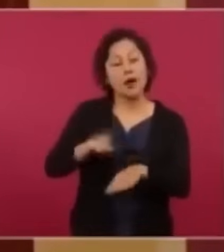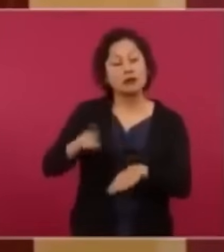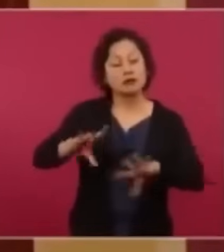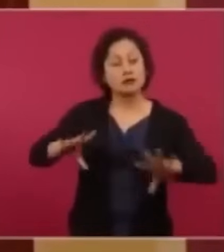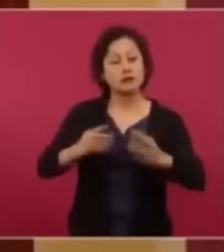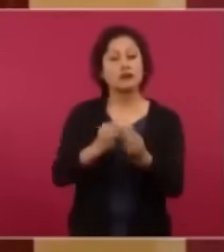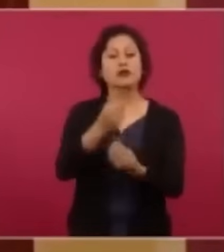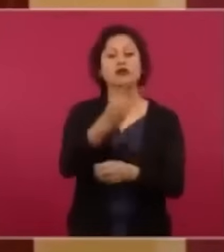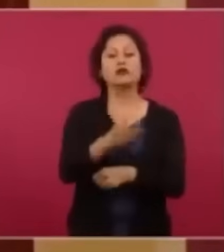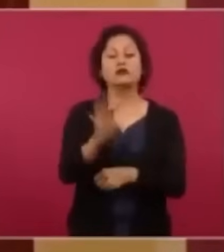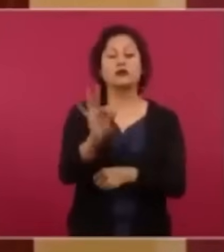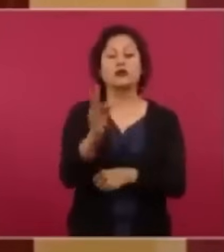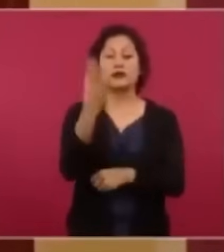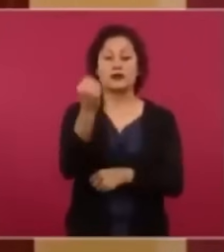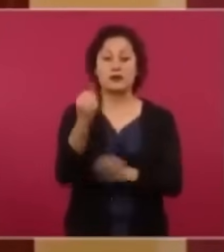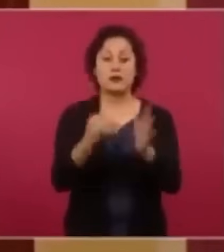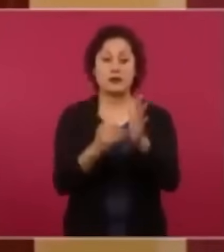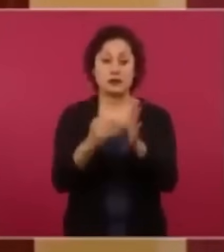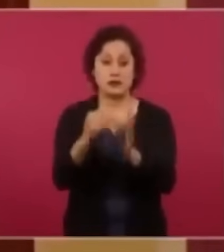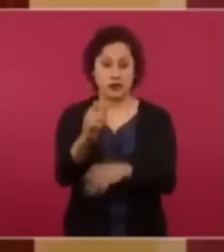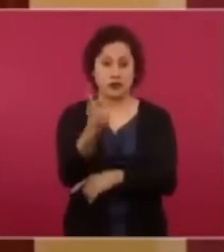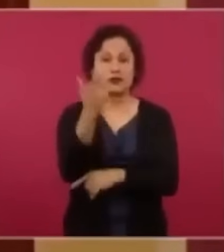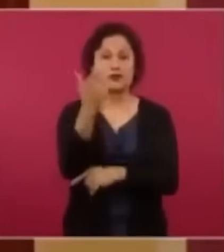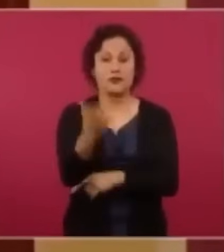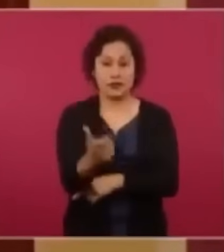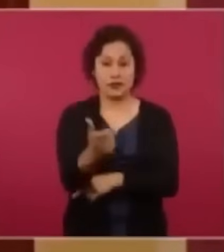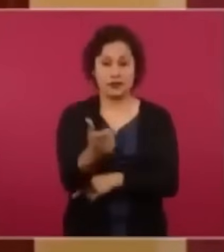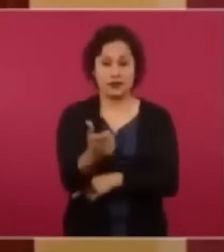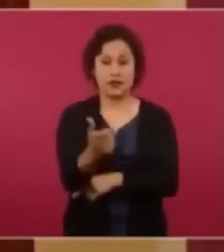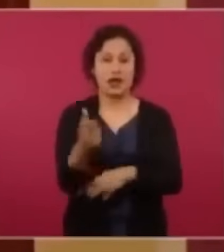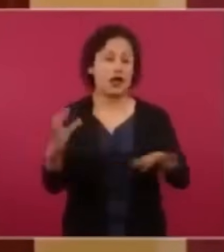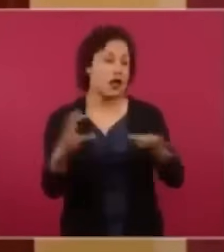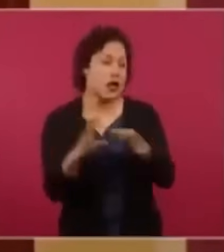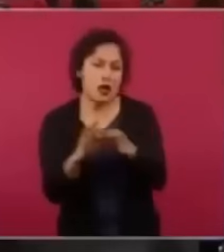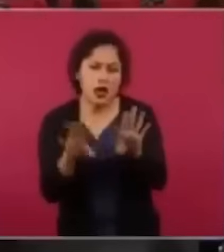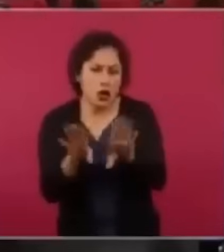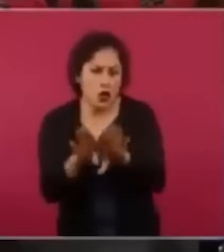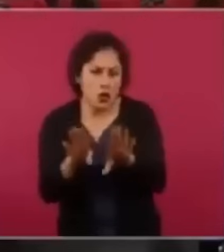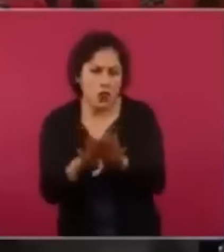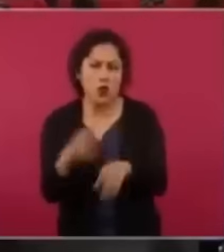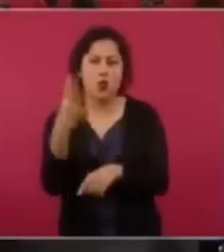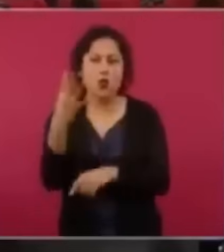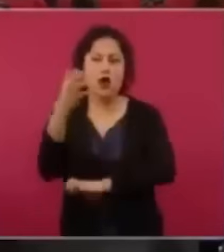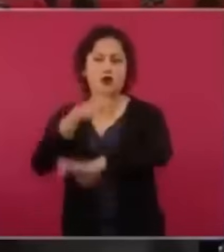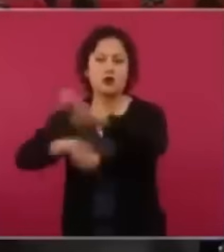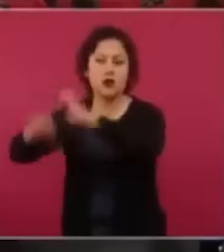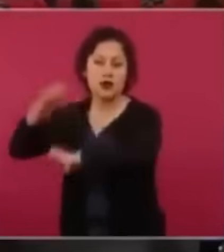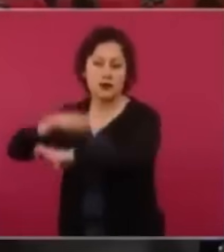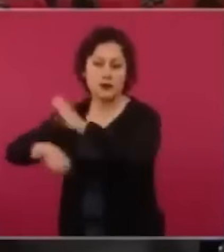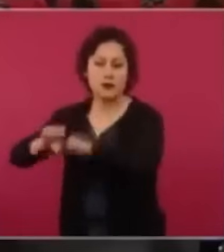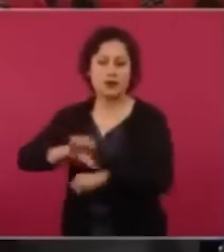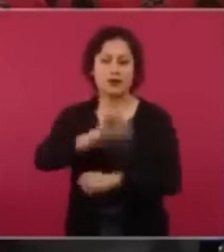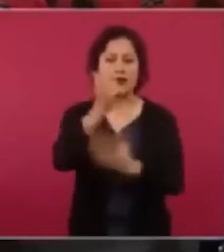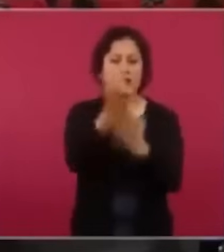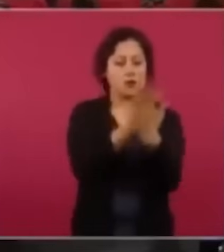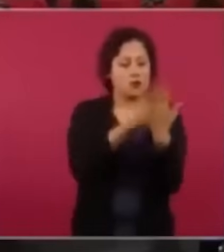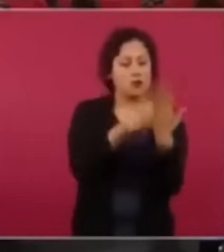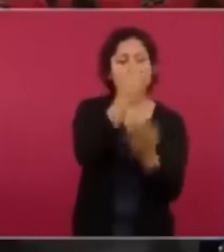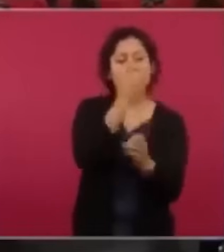249 millones de pesos a través de cuatro empresas. En segundo lugar está el escritor Enrique